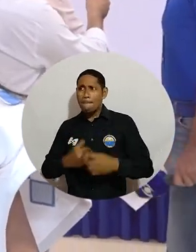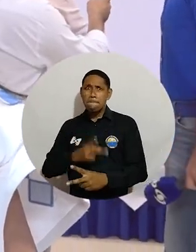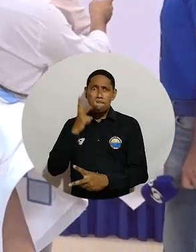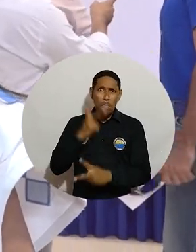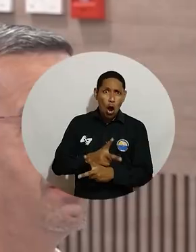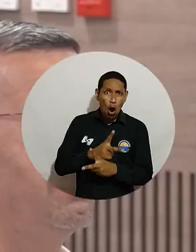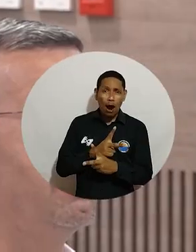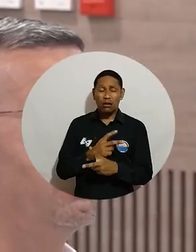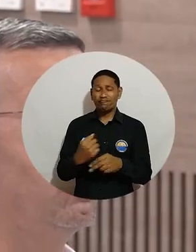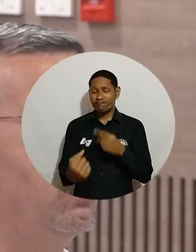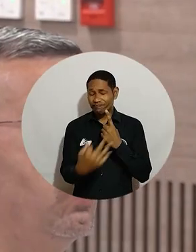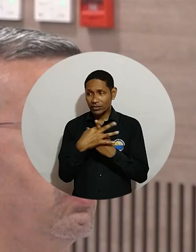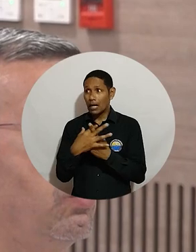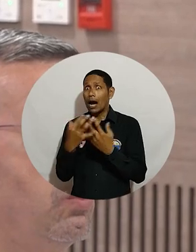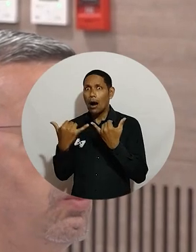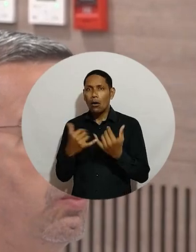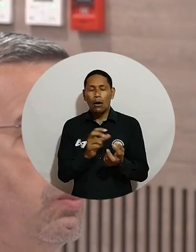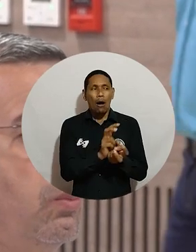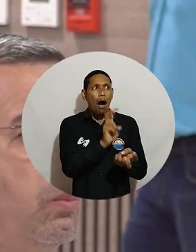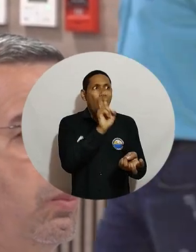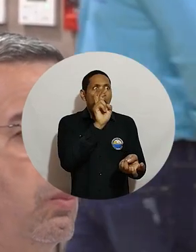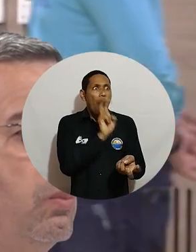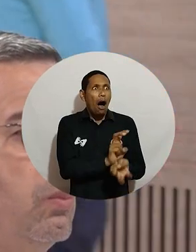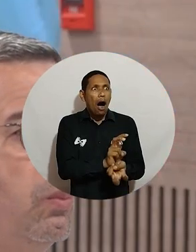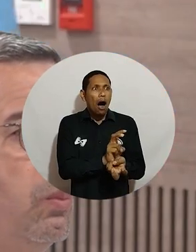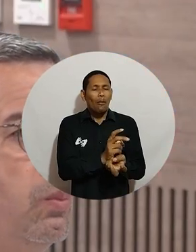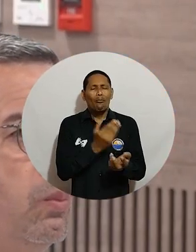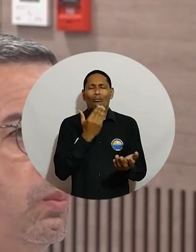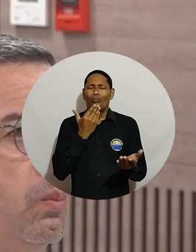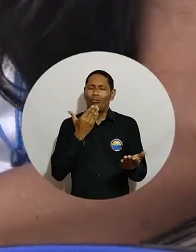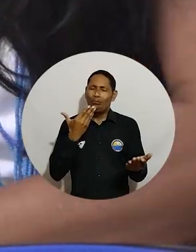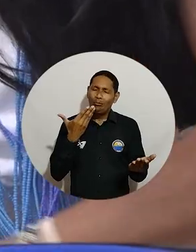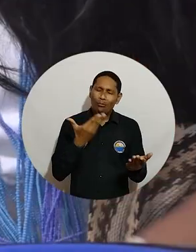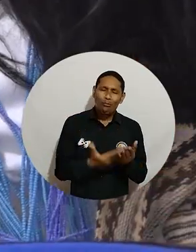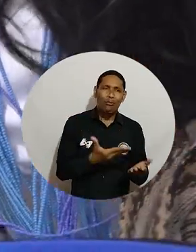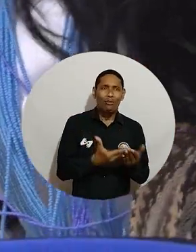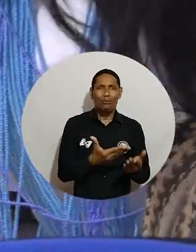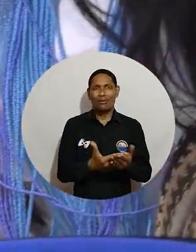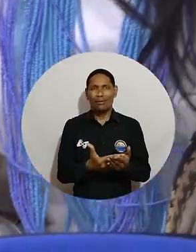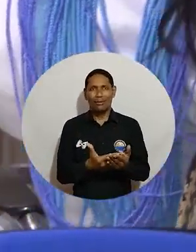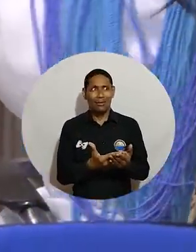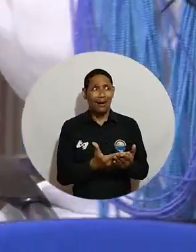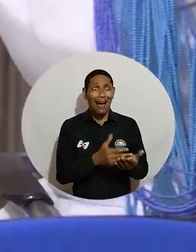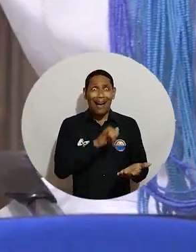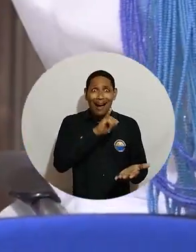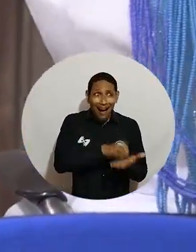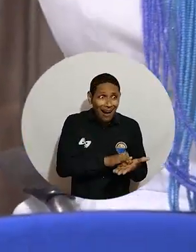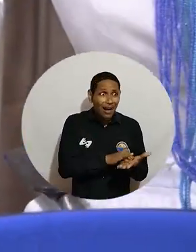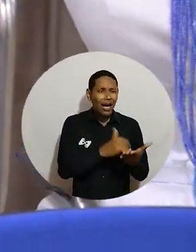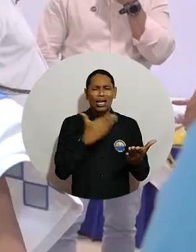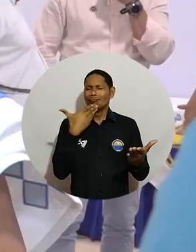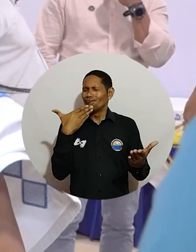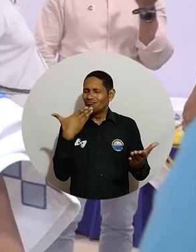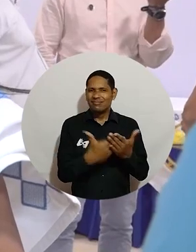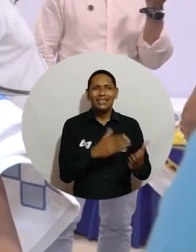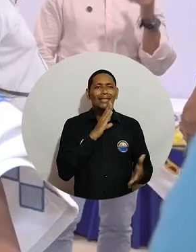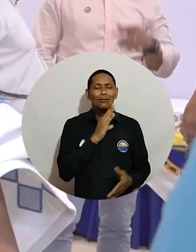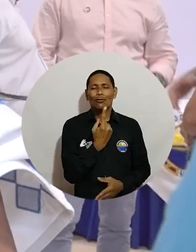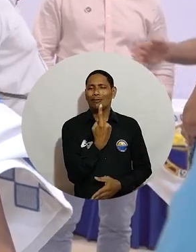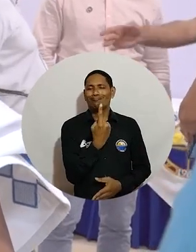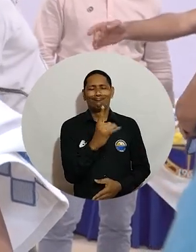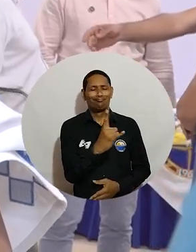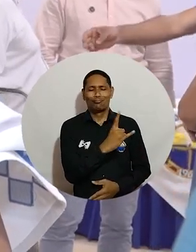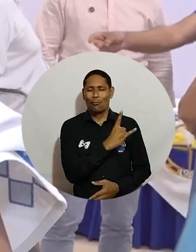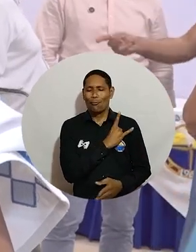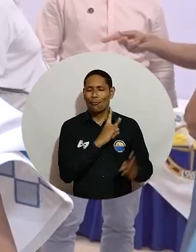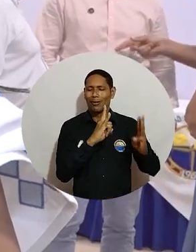conflicto armado. De verdad que quedé asombrada, contenta, agradecida y creo que este acto solamente lo